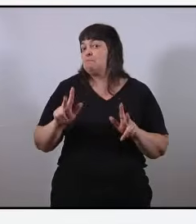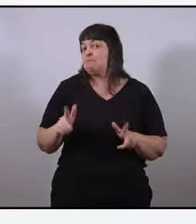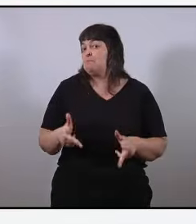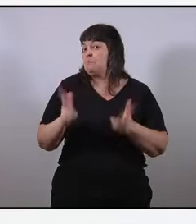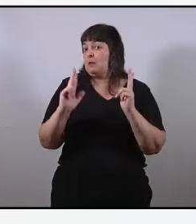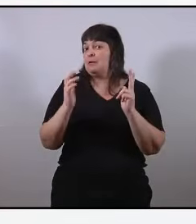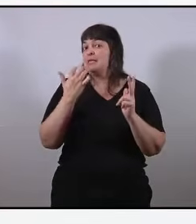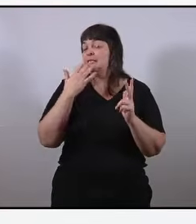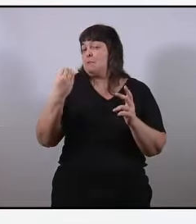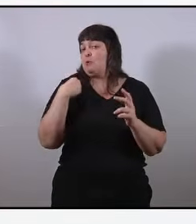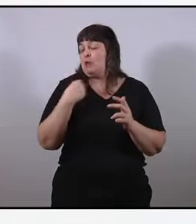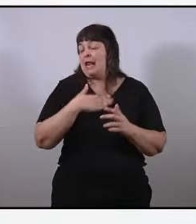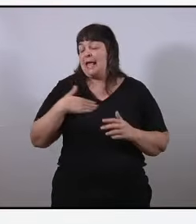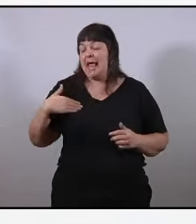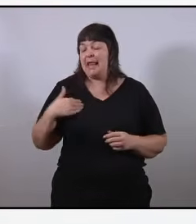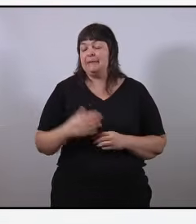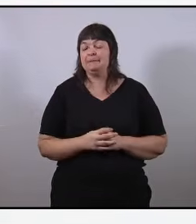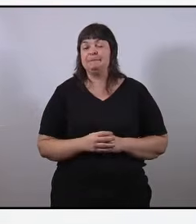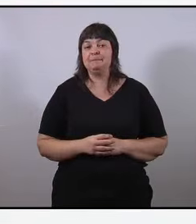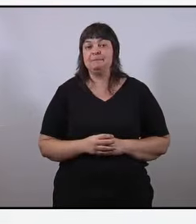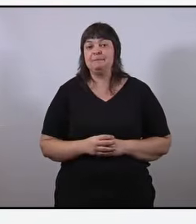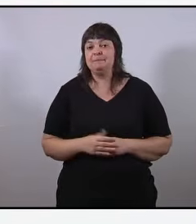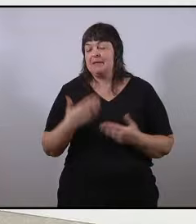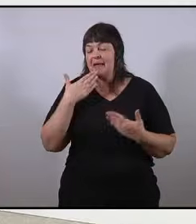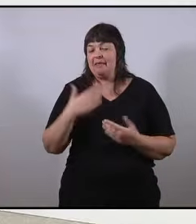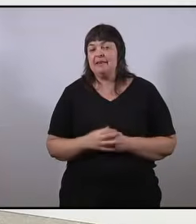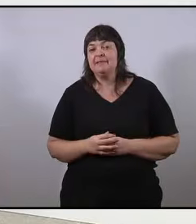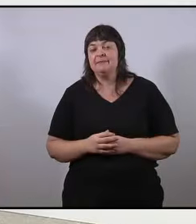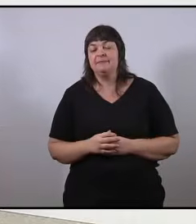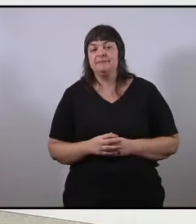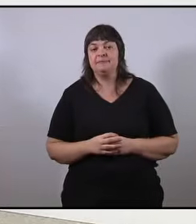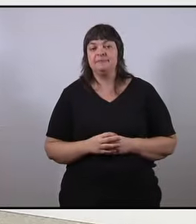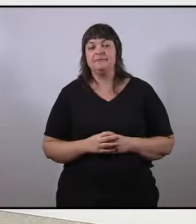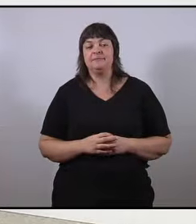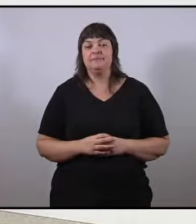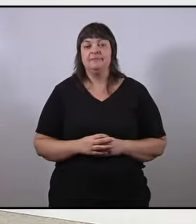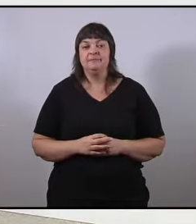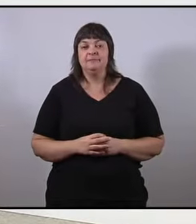para cualquier cuestión que deseen formular. Gracias.